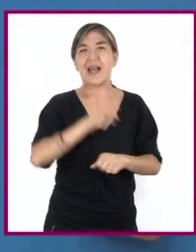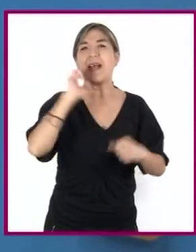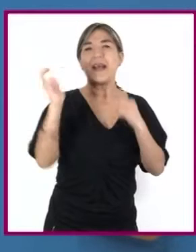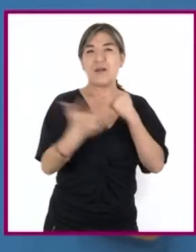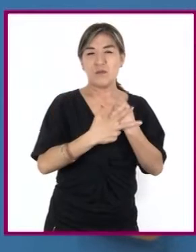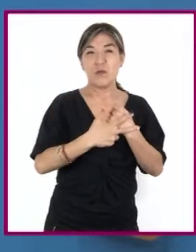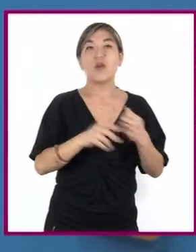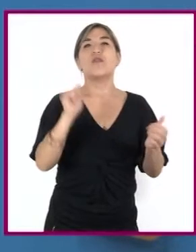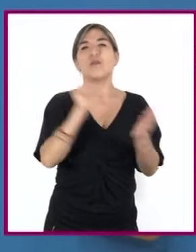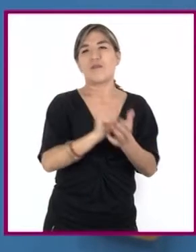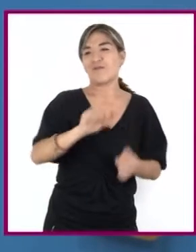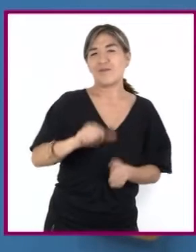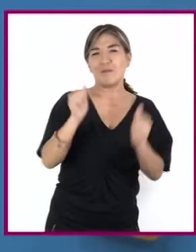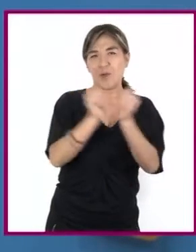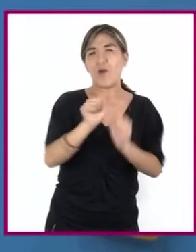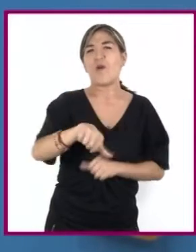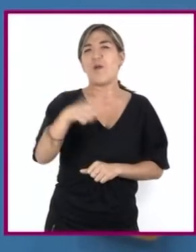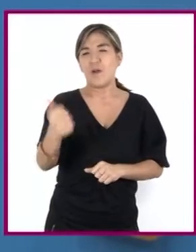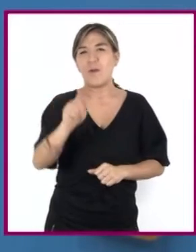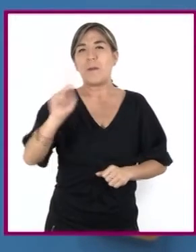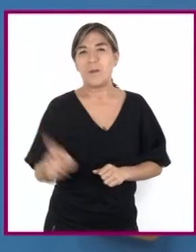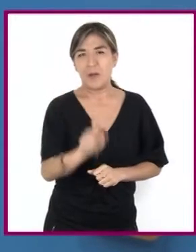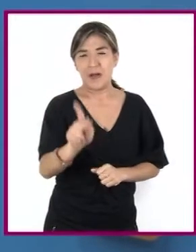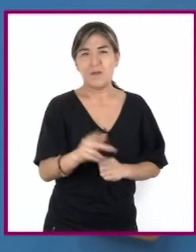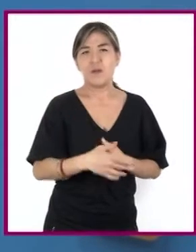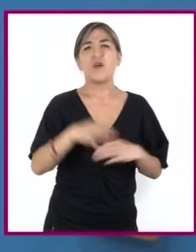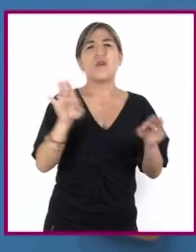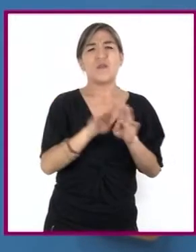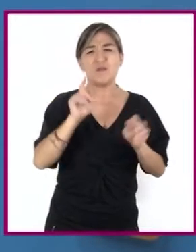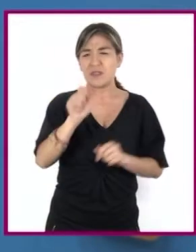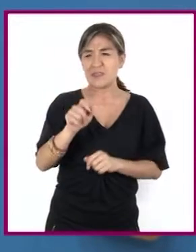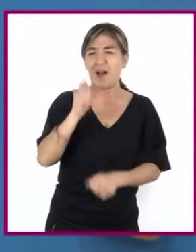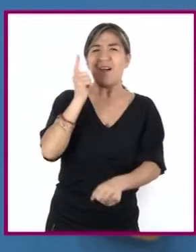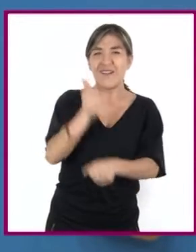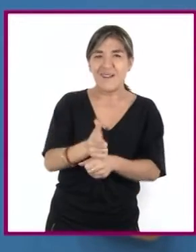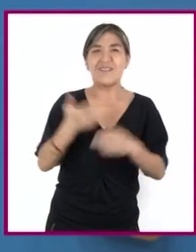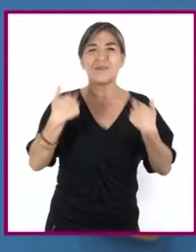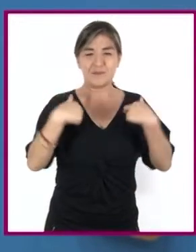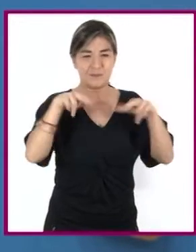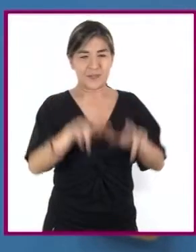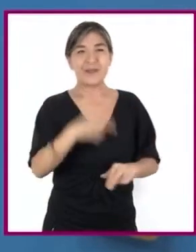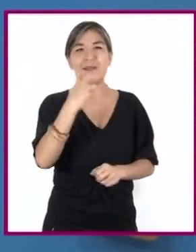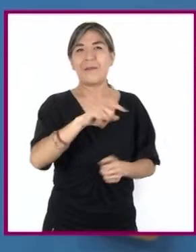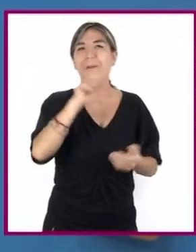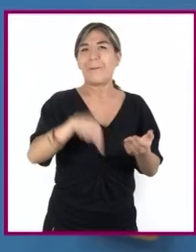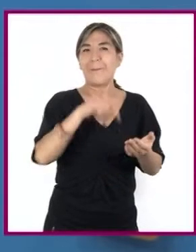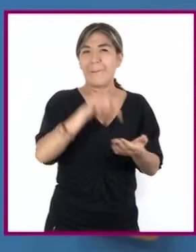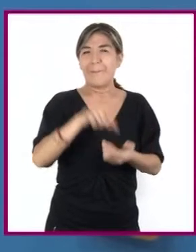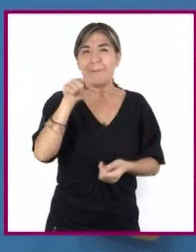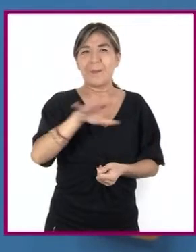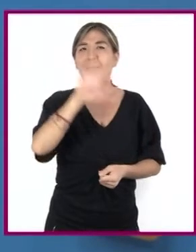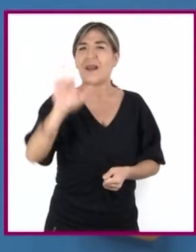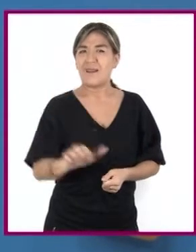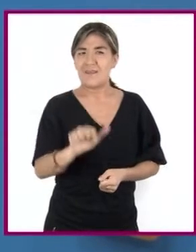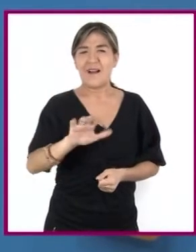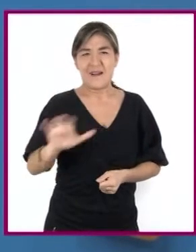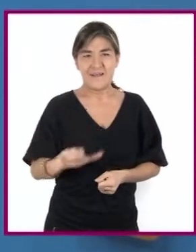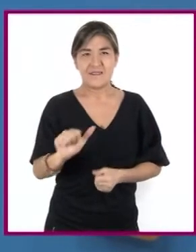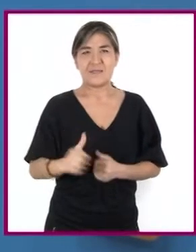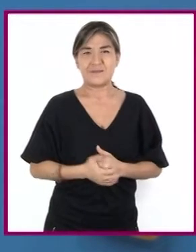tenían con otros pueblos. ¿Se percataron cómo representaban a la población del continente africano?